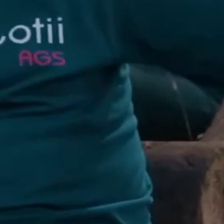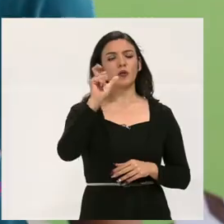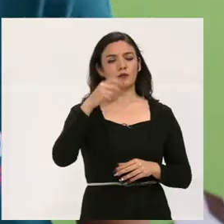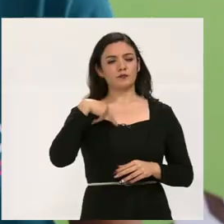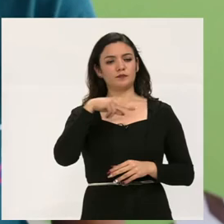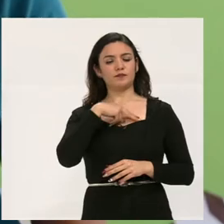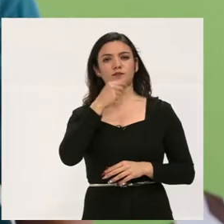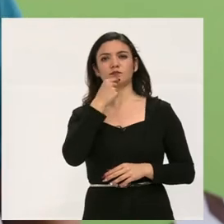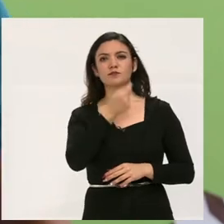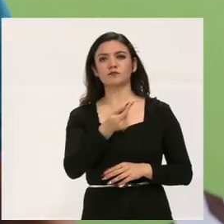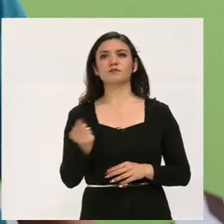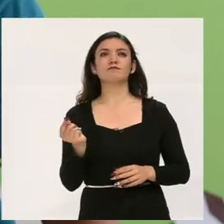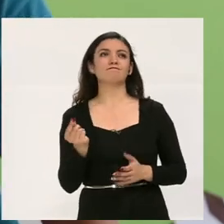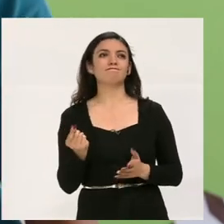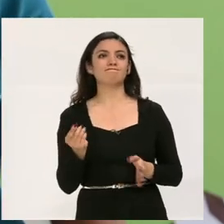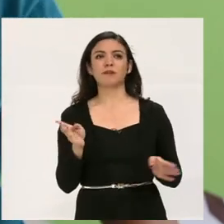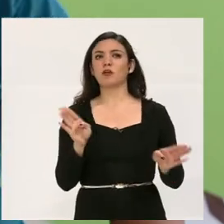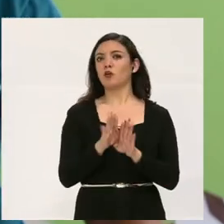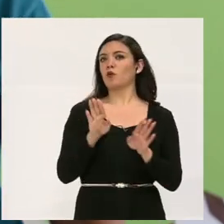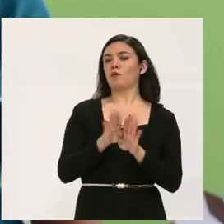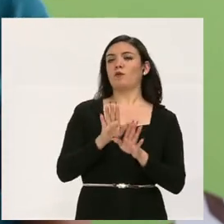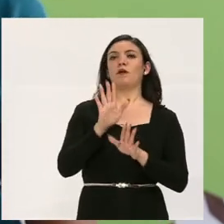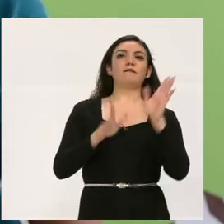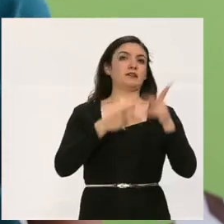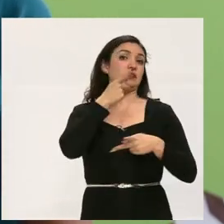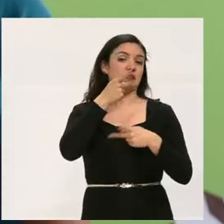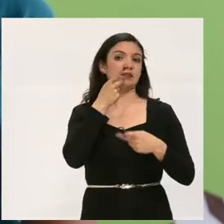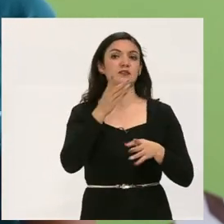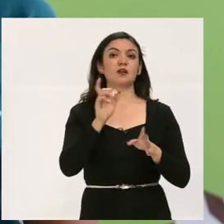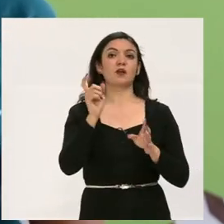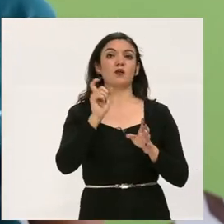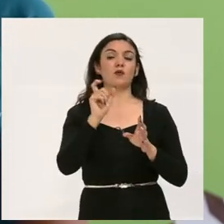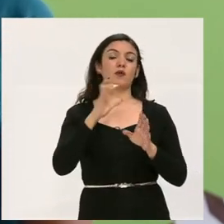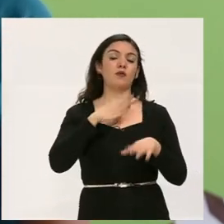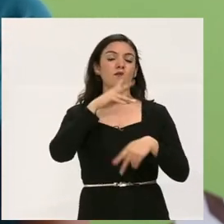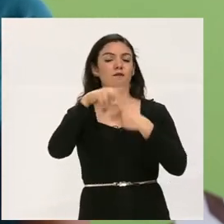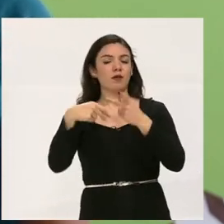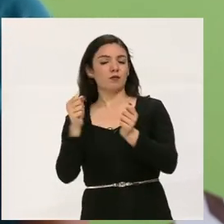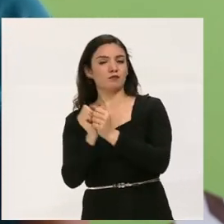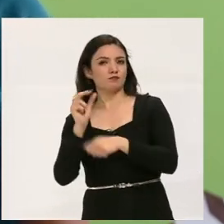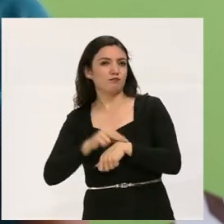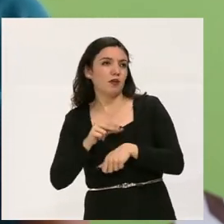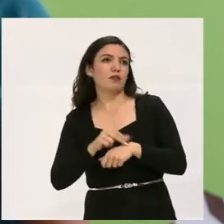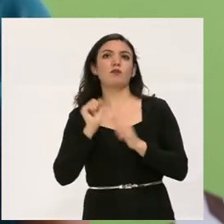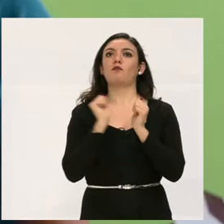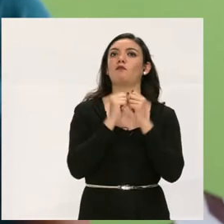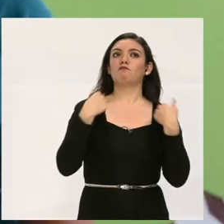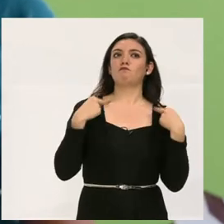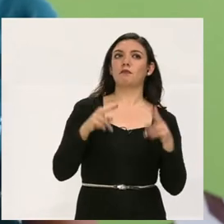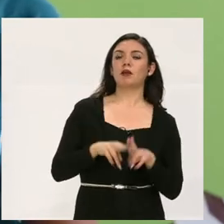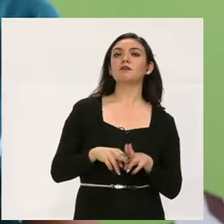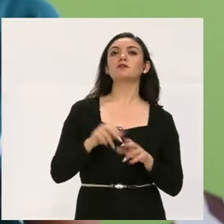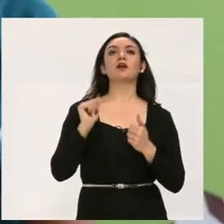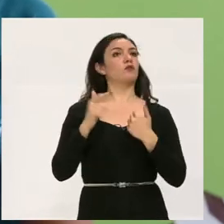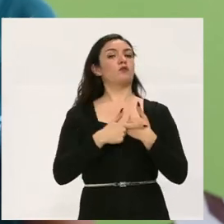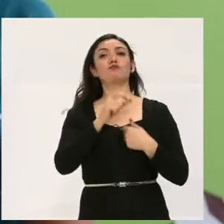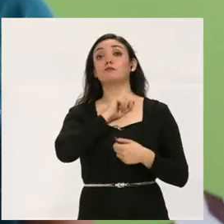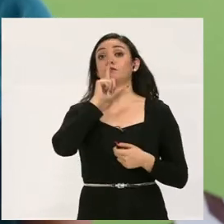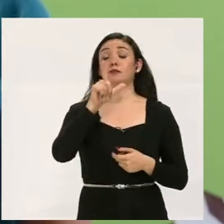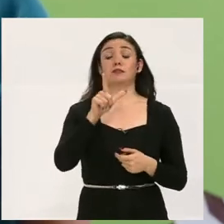cuando nuestros pequeñitos pues como algunas mismas han comentado al acercarse con algún médico con algún maestro